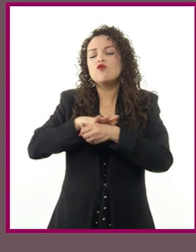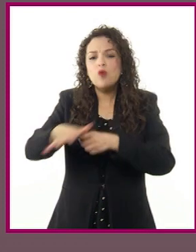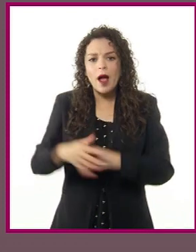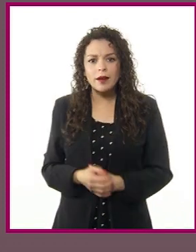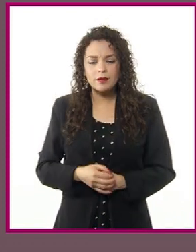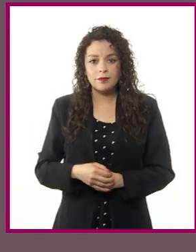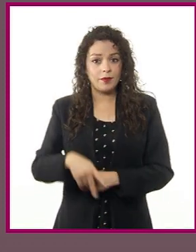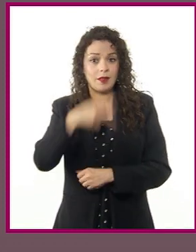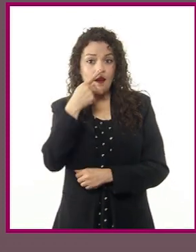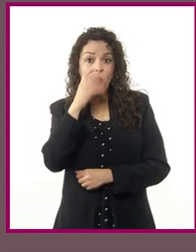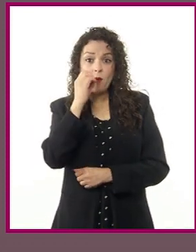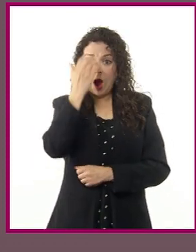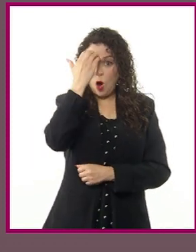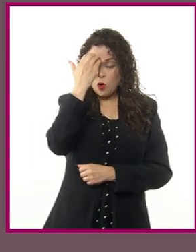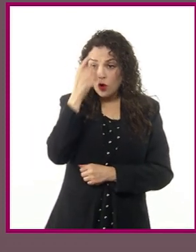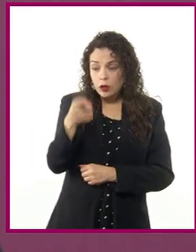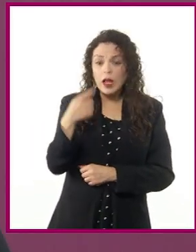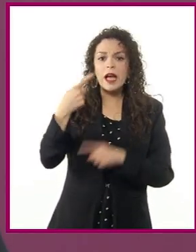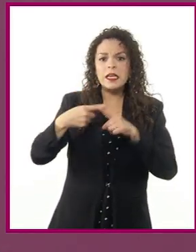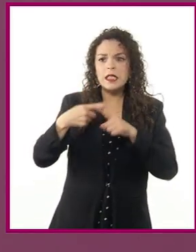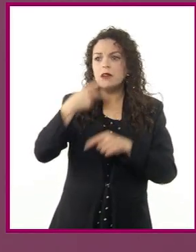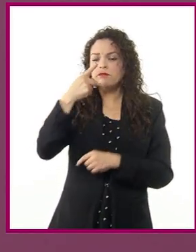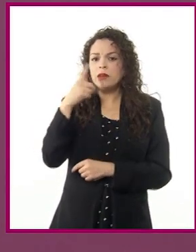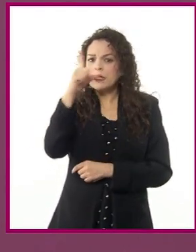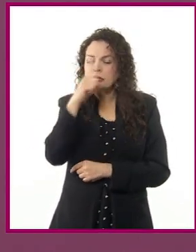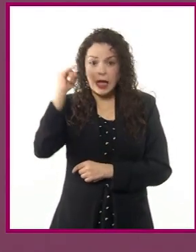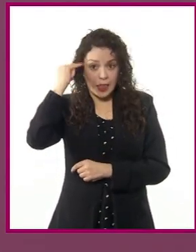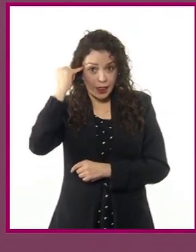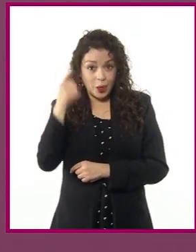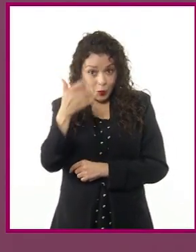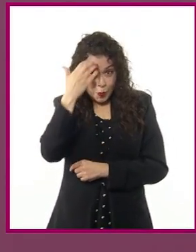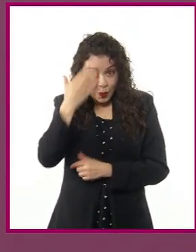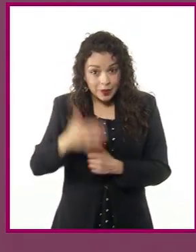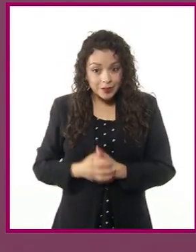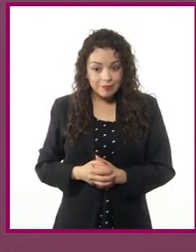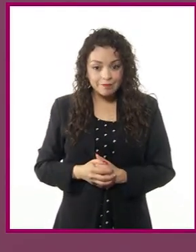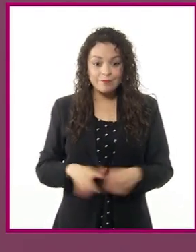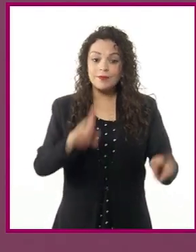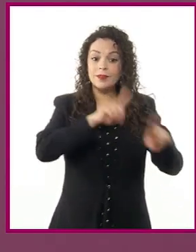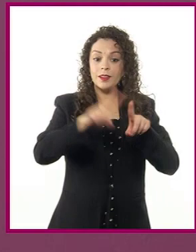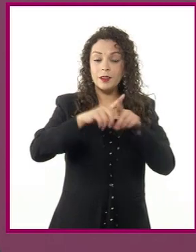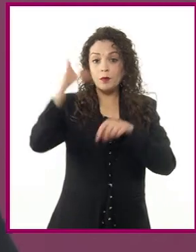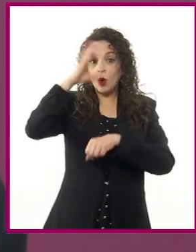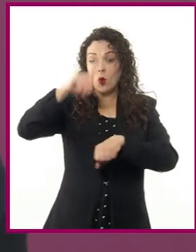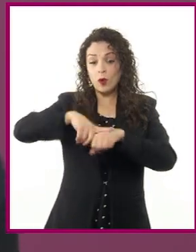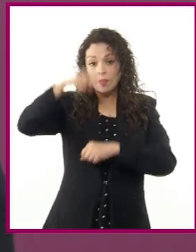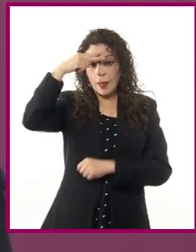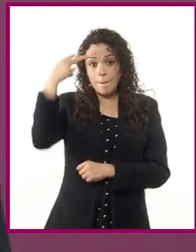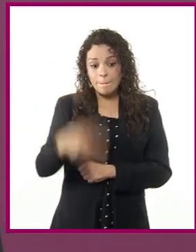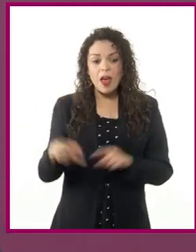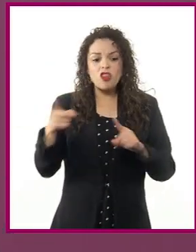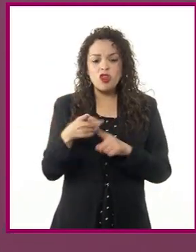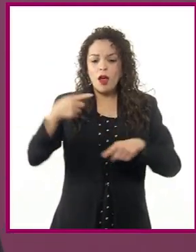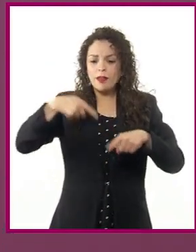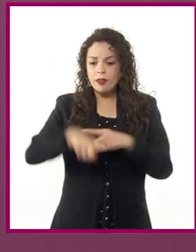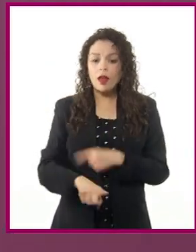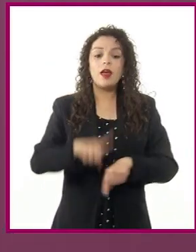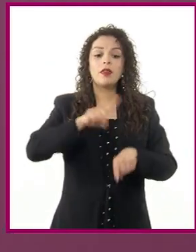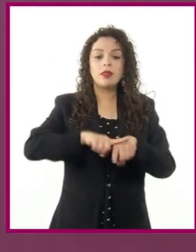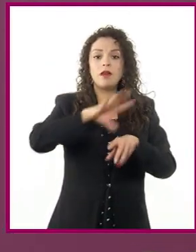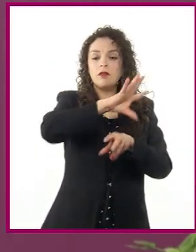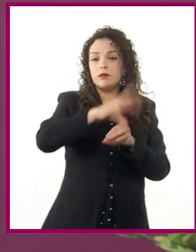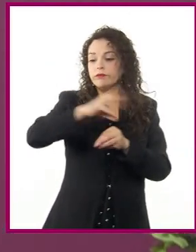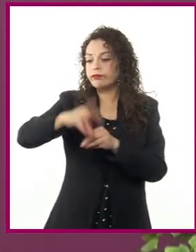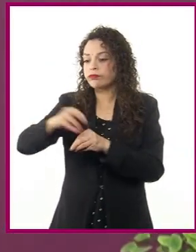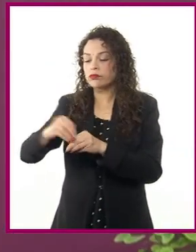conocen a alguien que hable alguna lengua indígena? Así que la diversidad cultural de México tiene su origen en la fusión de culturas,